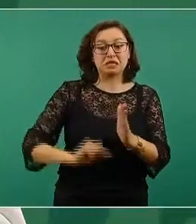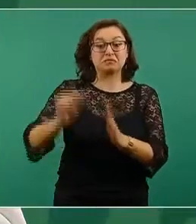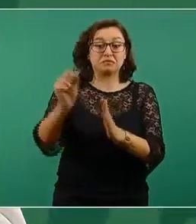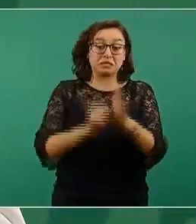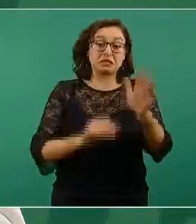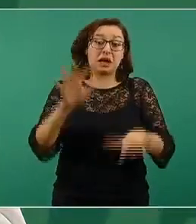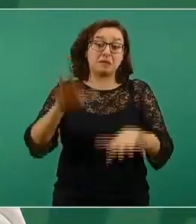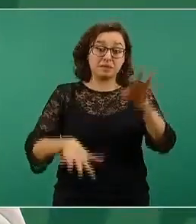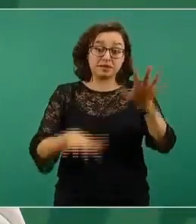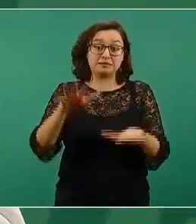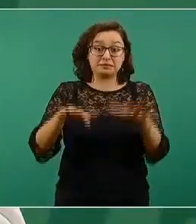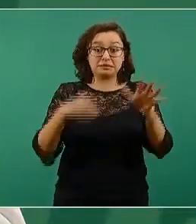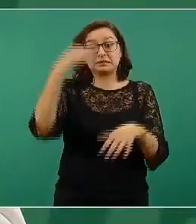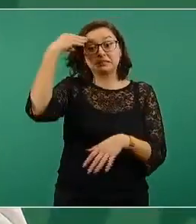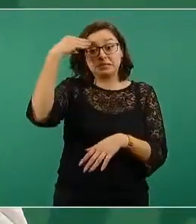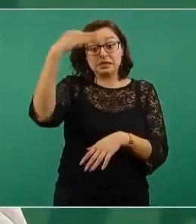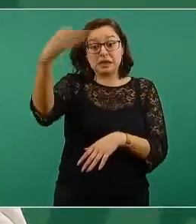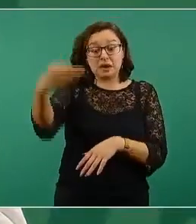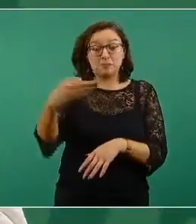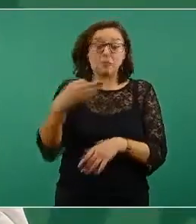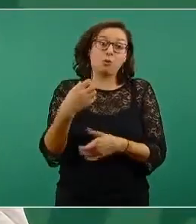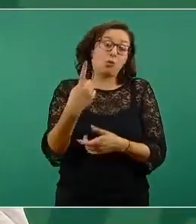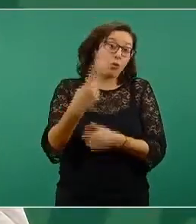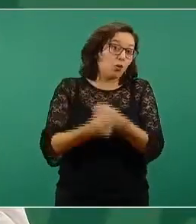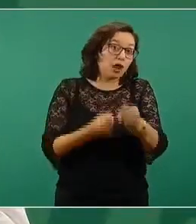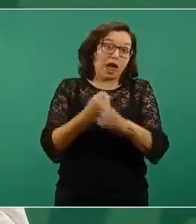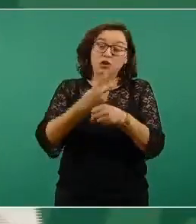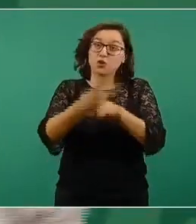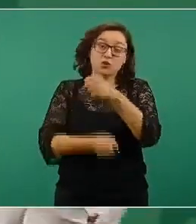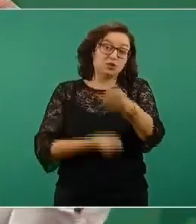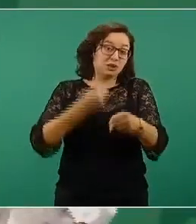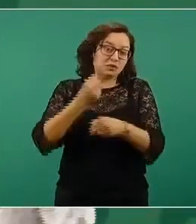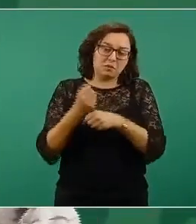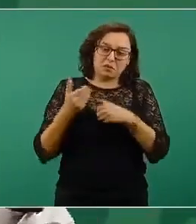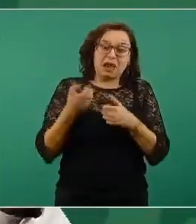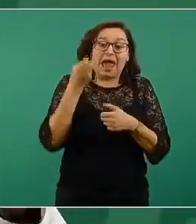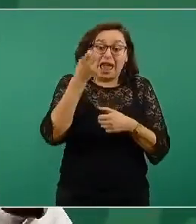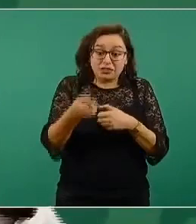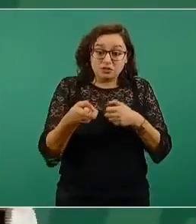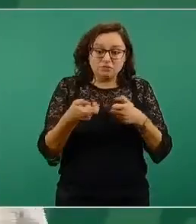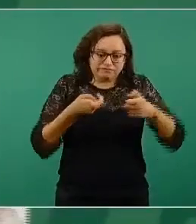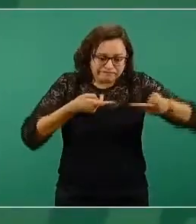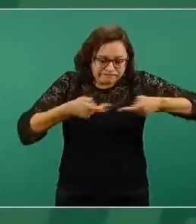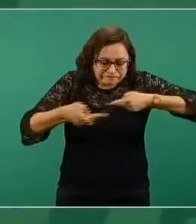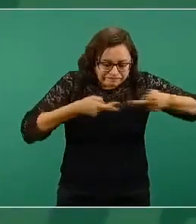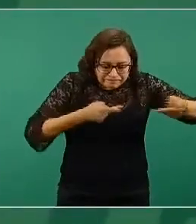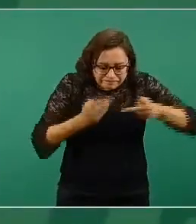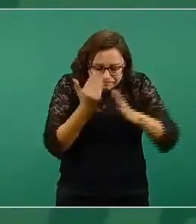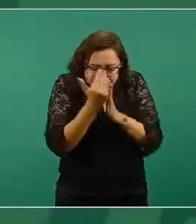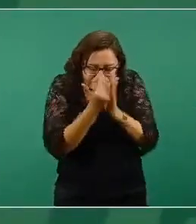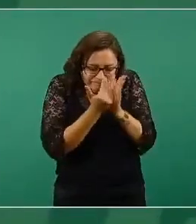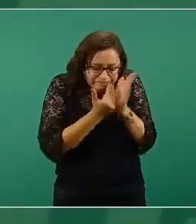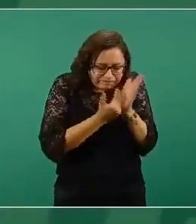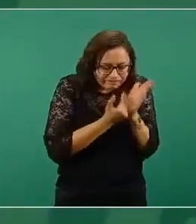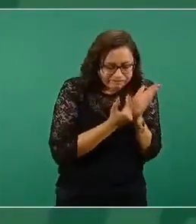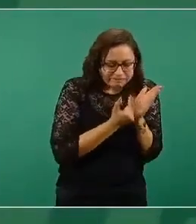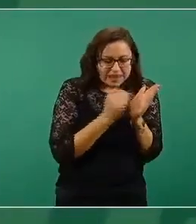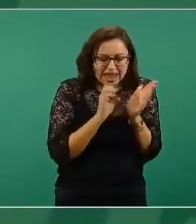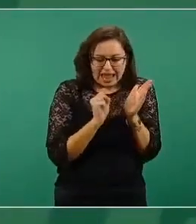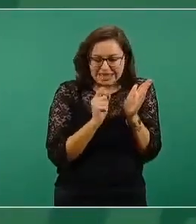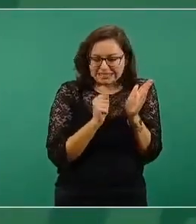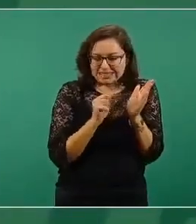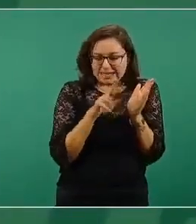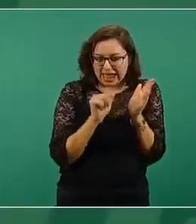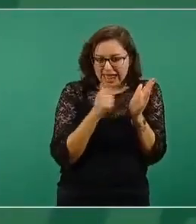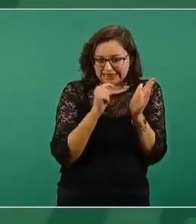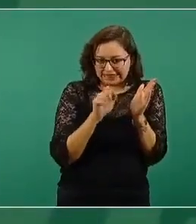son asuntos que requieren varios años de trabajo. Eso es una estrategia. Una táctica